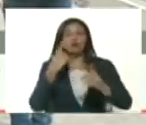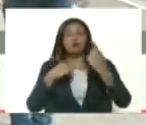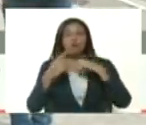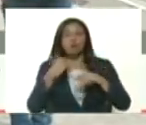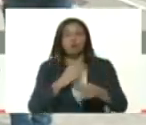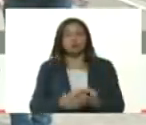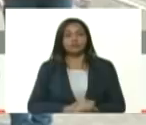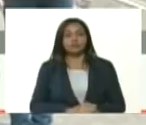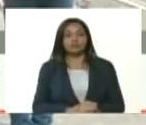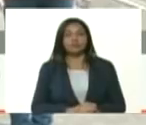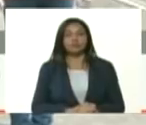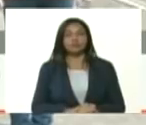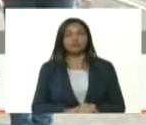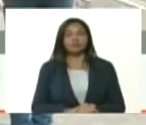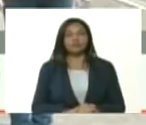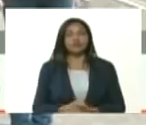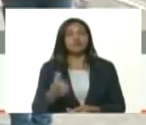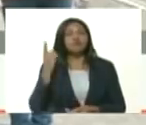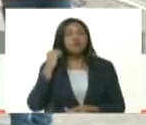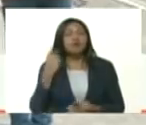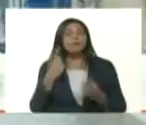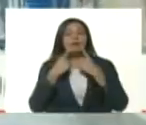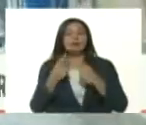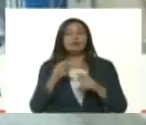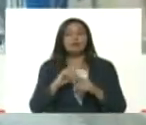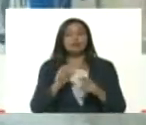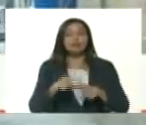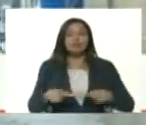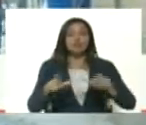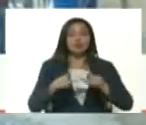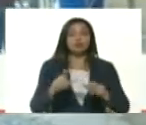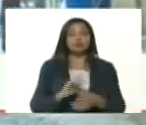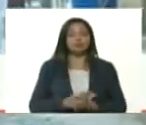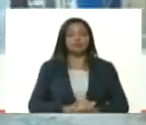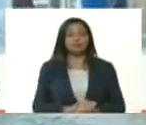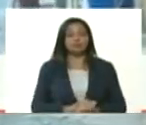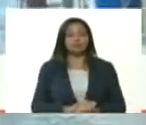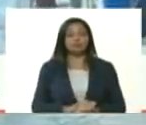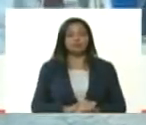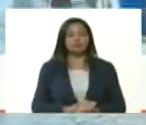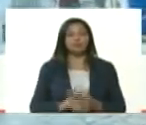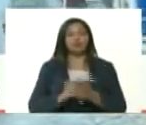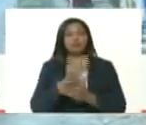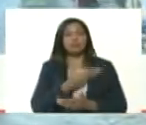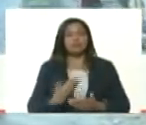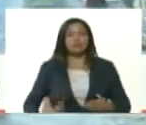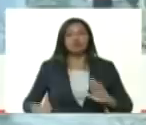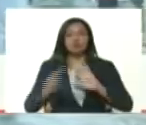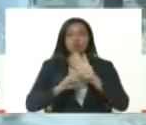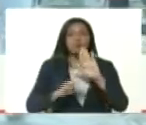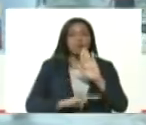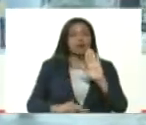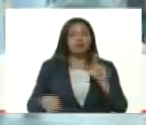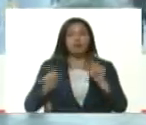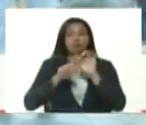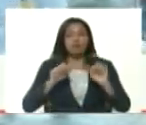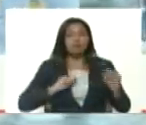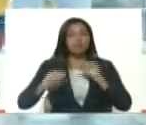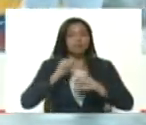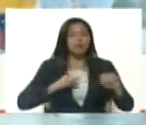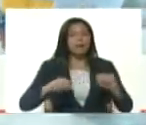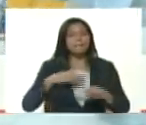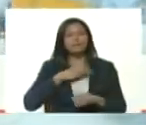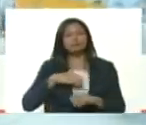Tricolor. Y una compatriota beneficiaria de este sector. Compatriota presidente, estamos aquí cumpliendo su orden. Desplegado en la